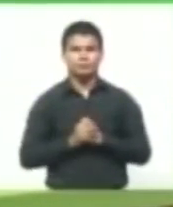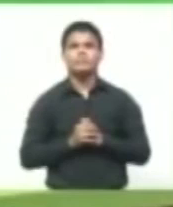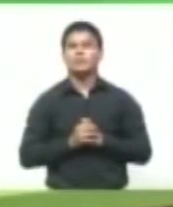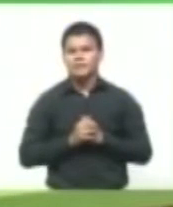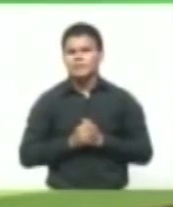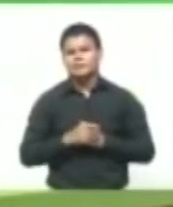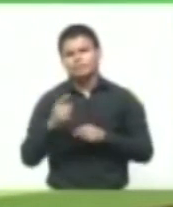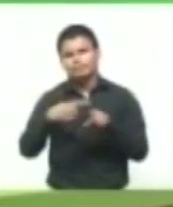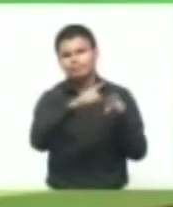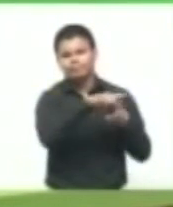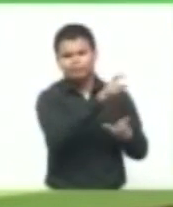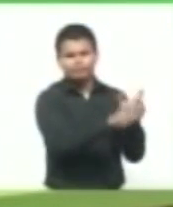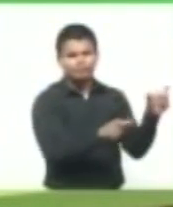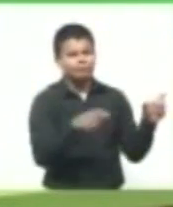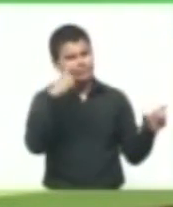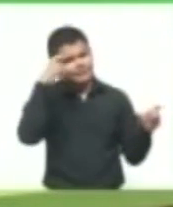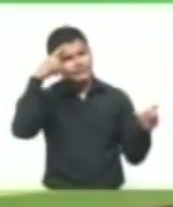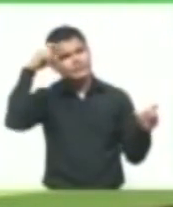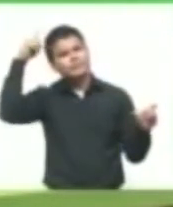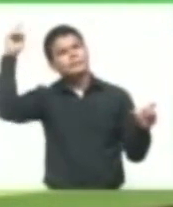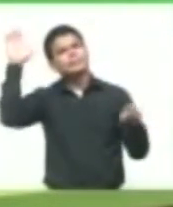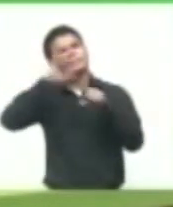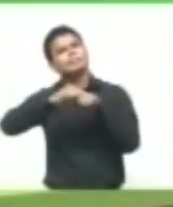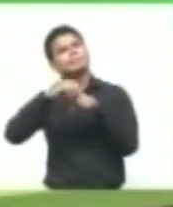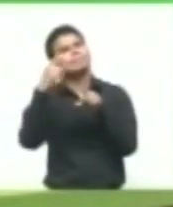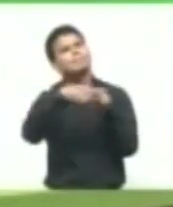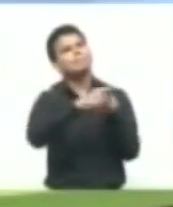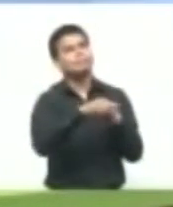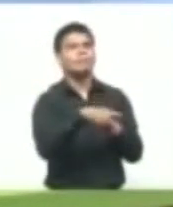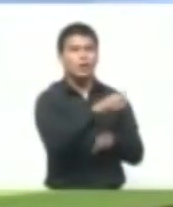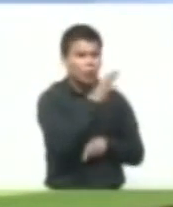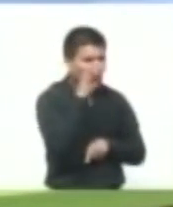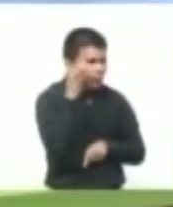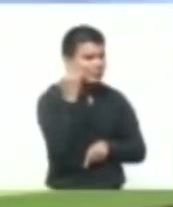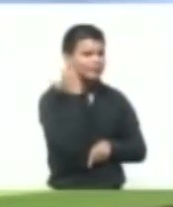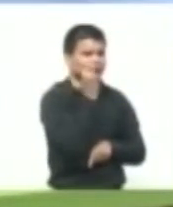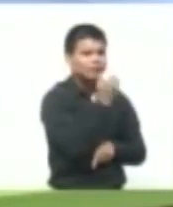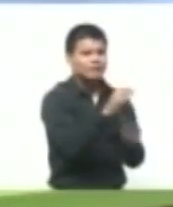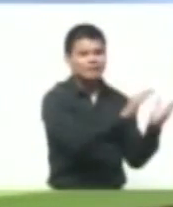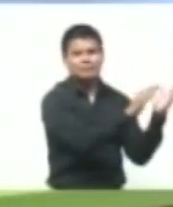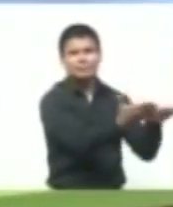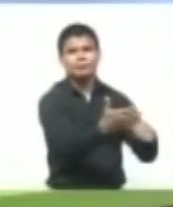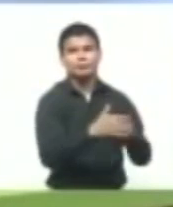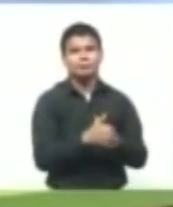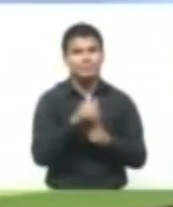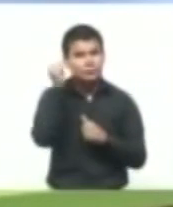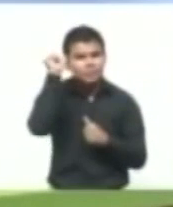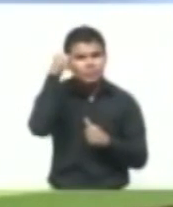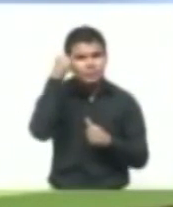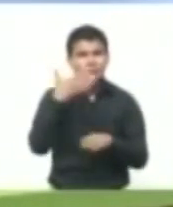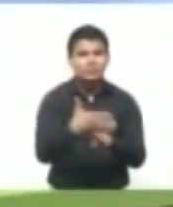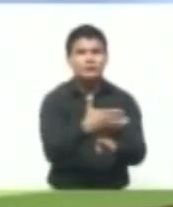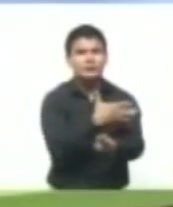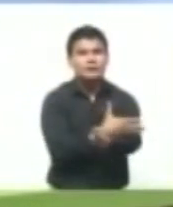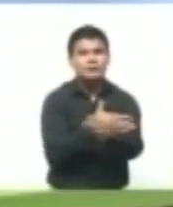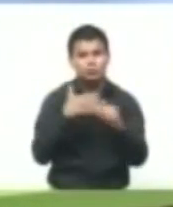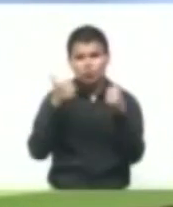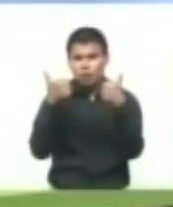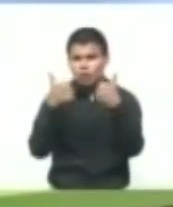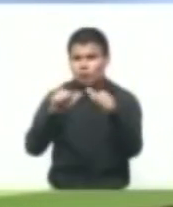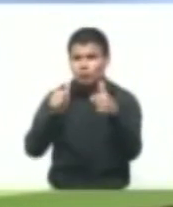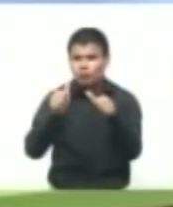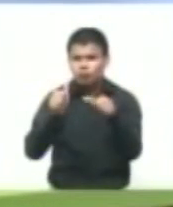dejaron Liliana y Alexis, la pareja de esposos que perdieron la vida ayer cuando un bus que hacía parte de un cortejo fúnebre los arrolló a ellos y a